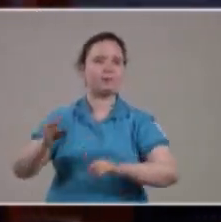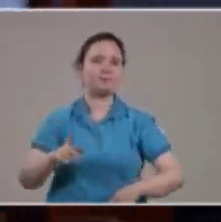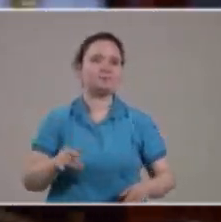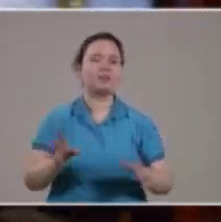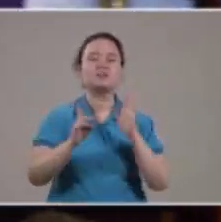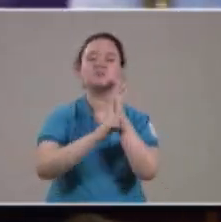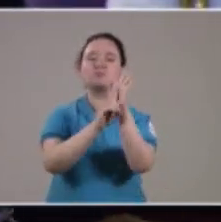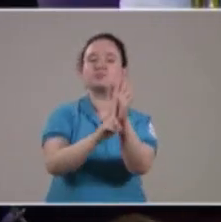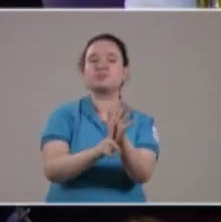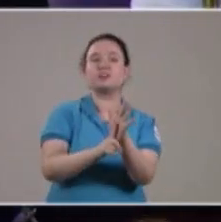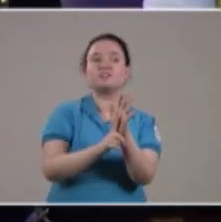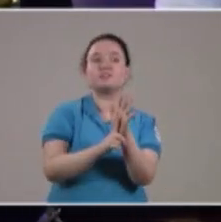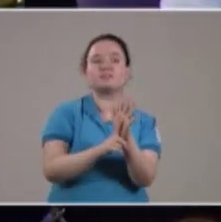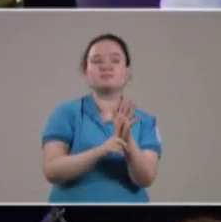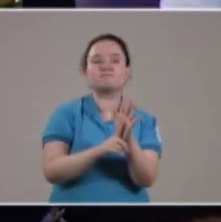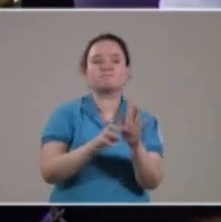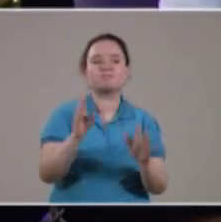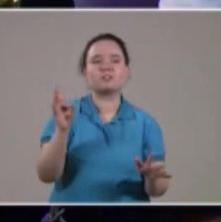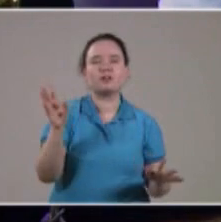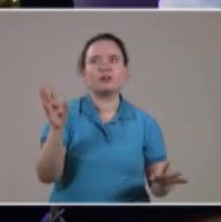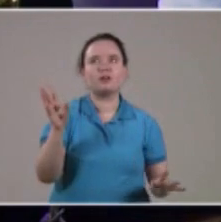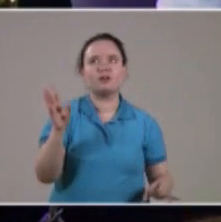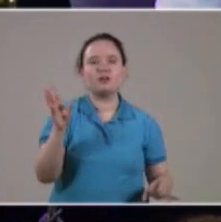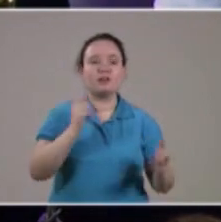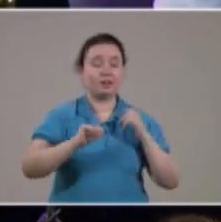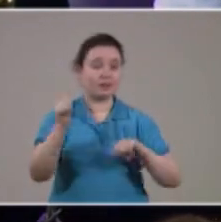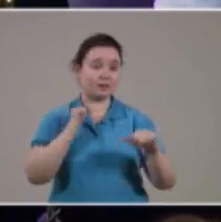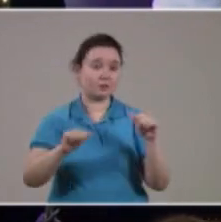actuando como si fuera David, quitándose la corona,